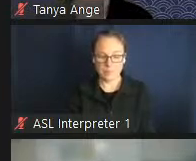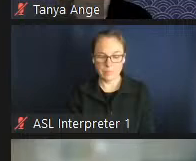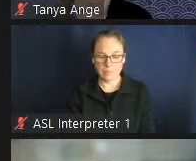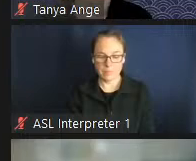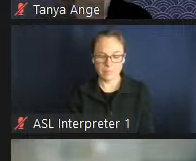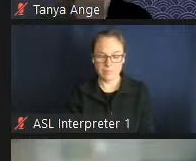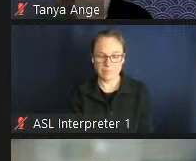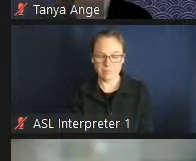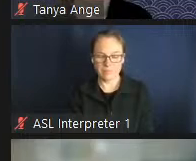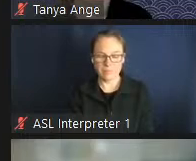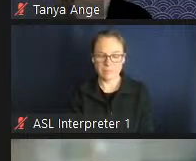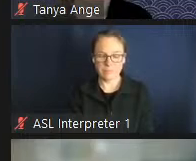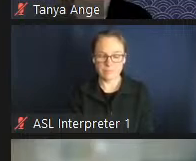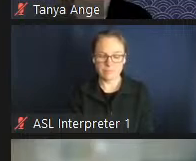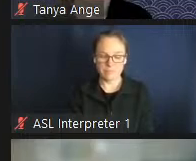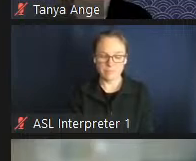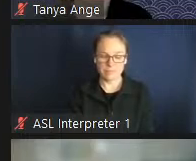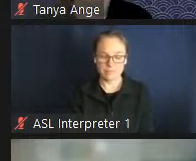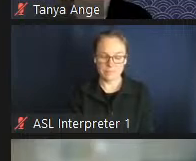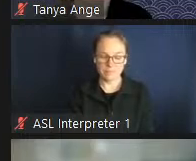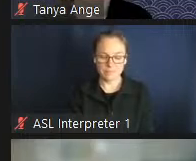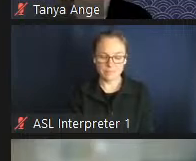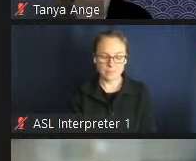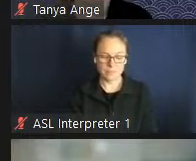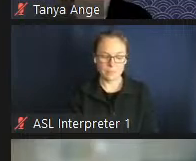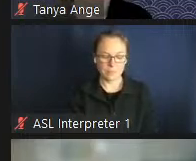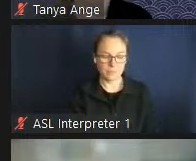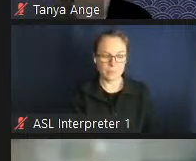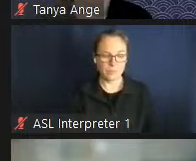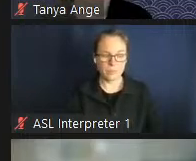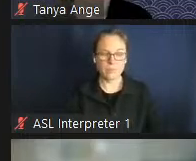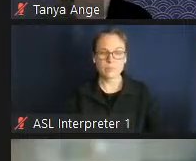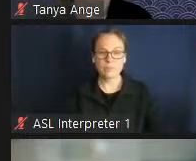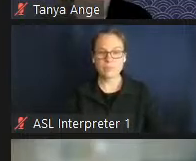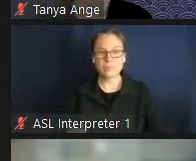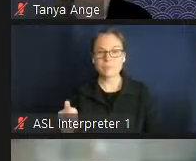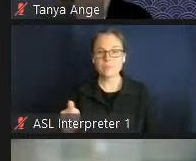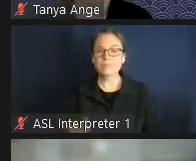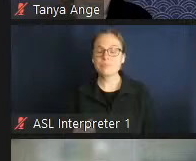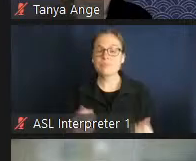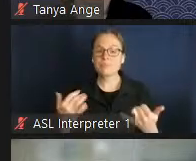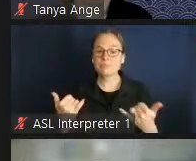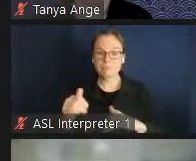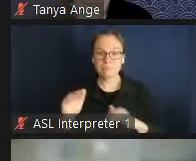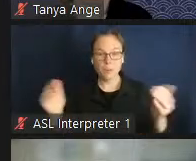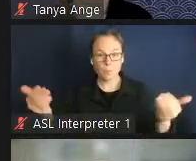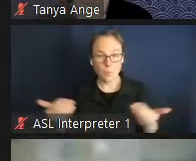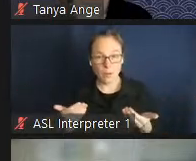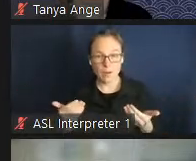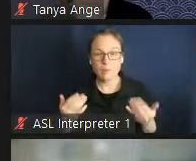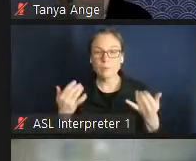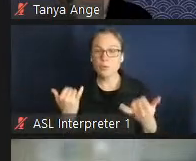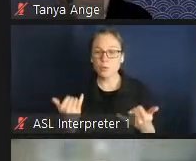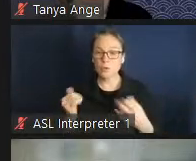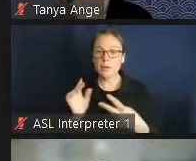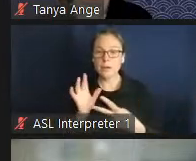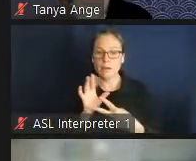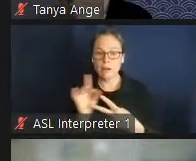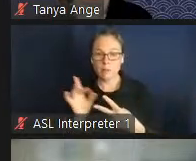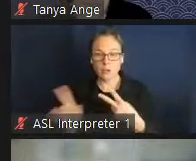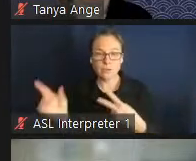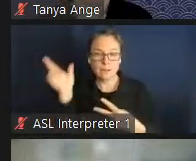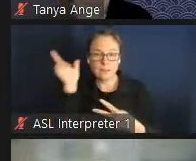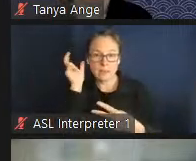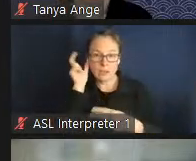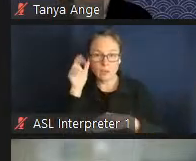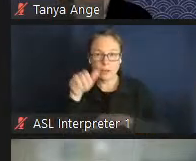de diapositivas en español. Welcome everyone. Today's meeting will be offered in English and Spanish, so please take a